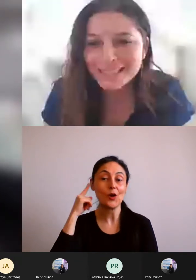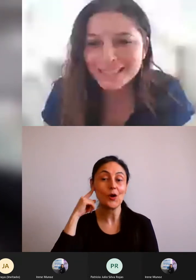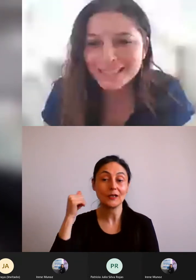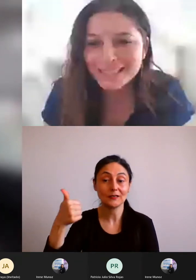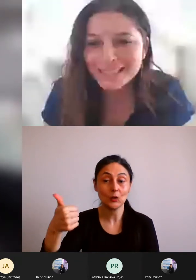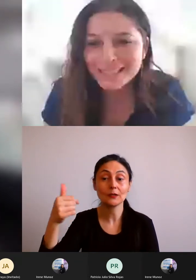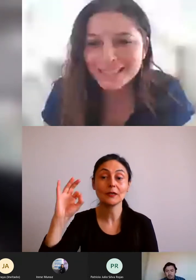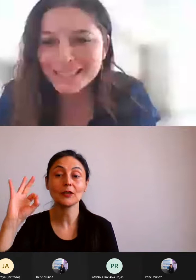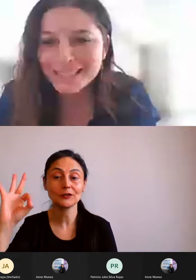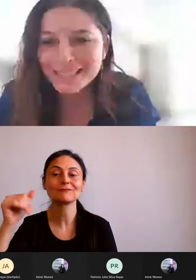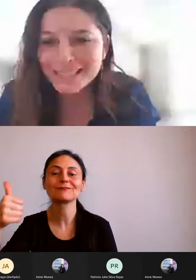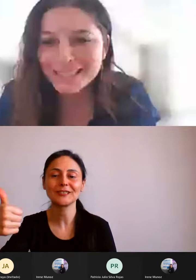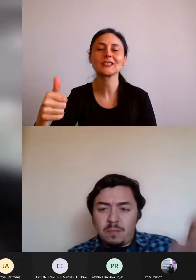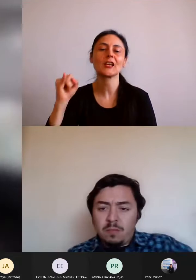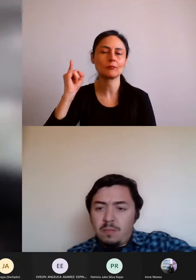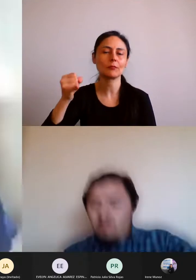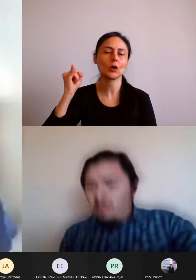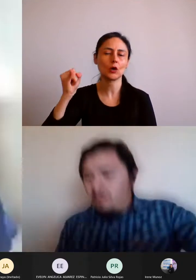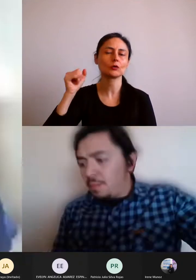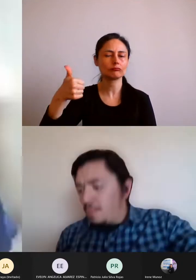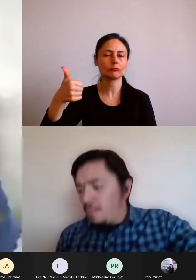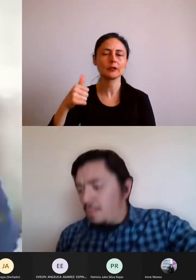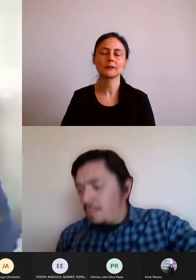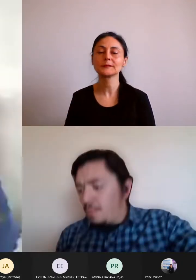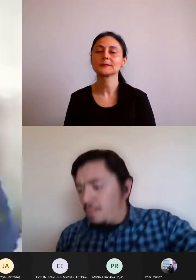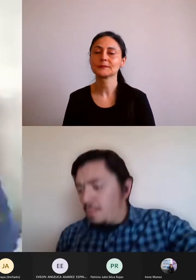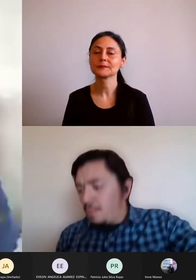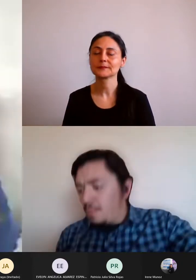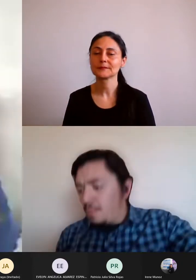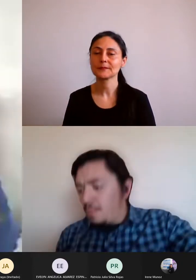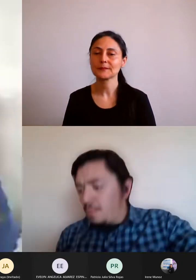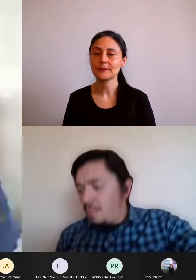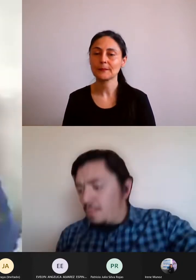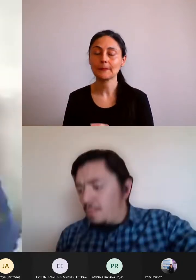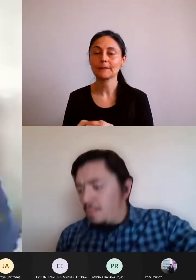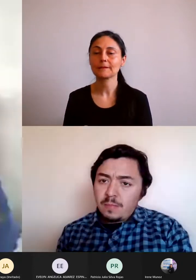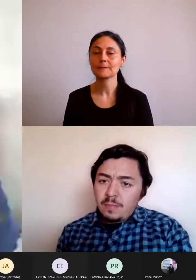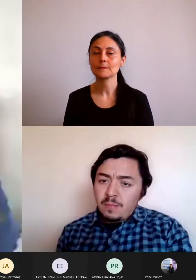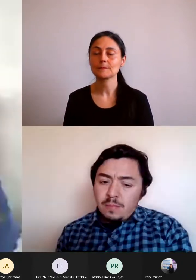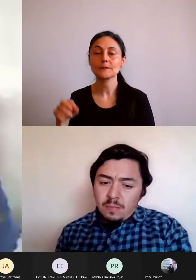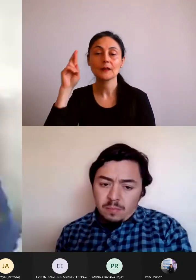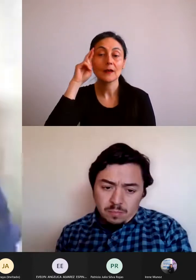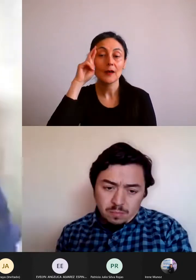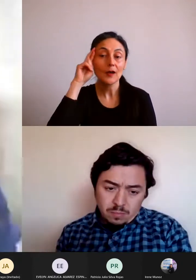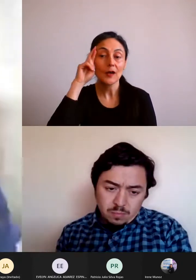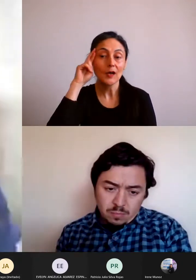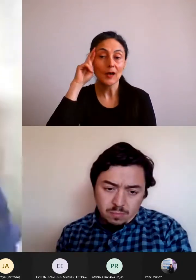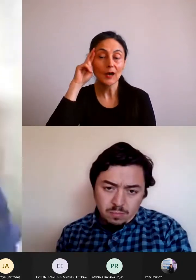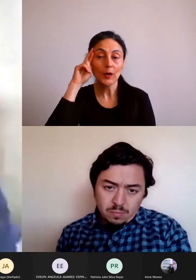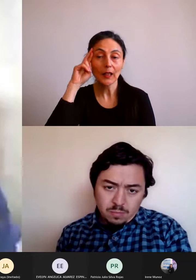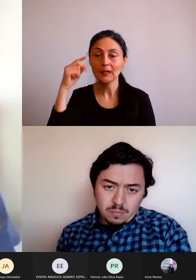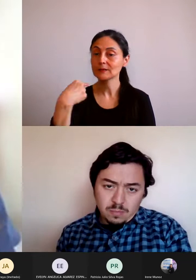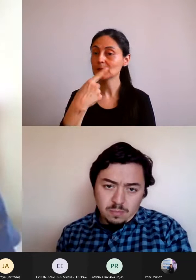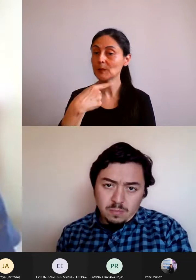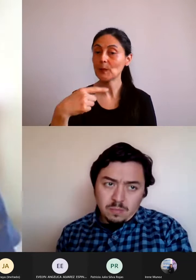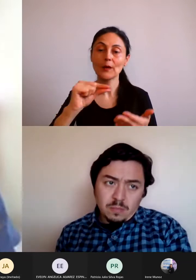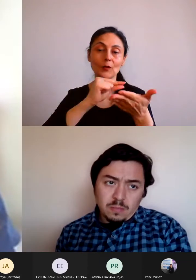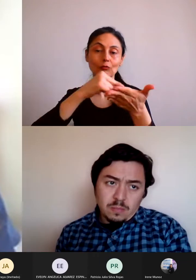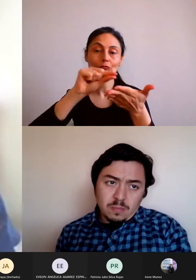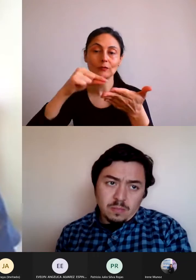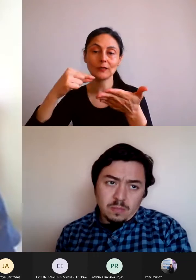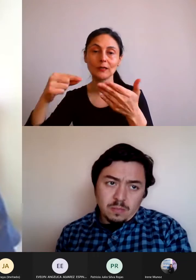mal mi señal. Muchas gracias, Evelyn. Vamos recuerden ir anotando sus preguntas, que al final tendremos un